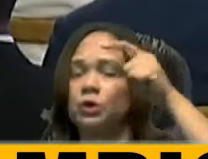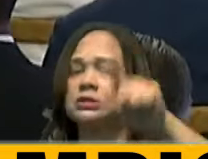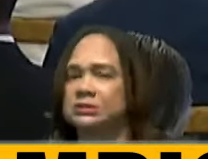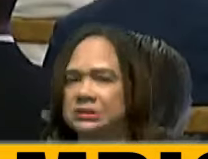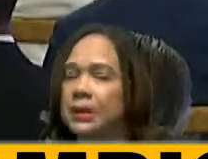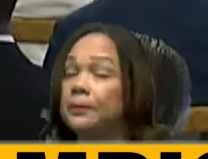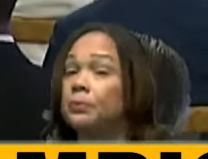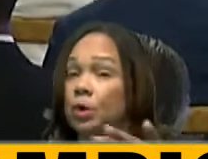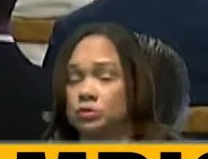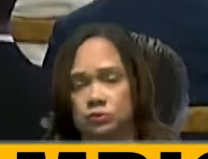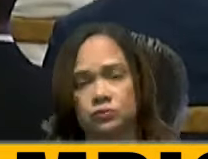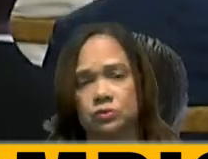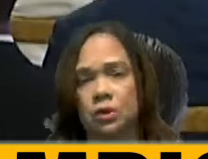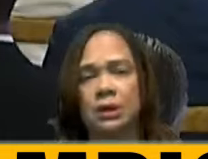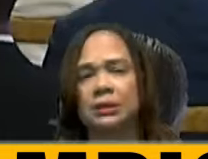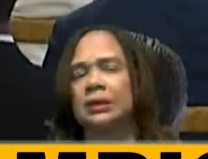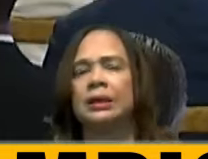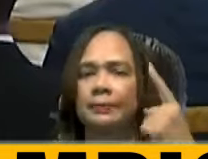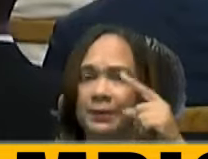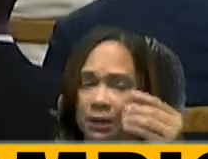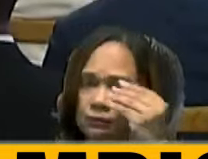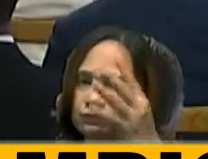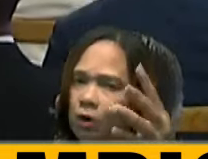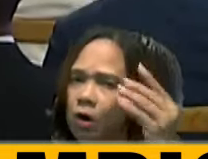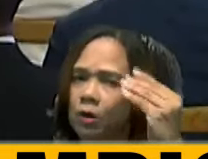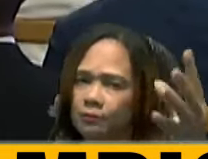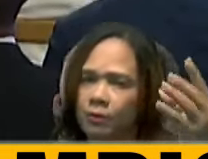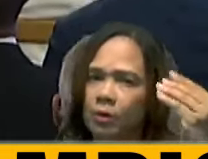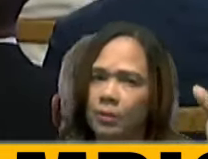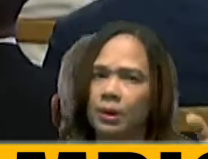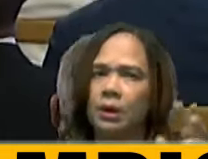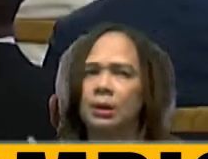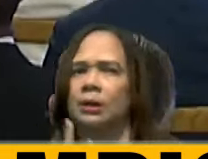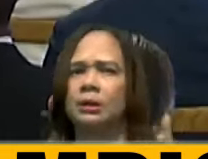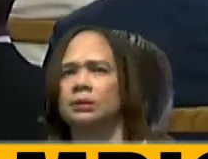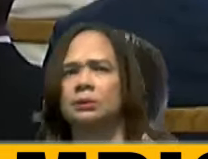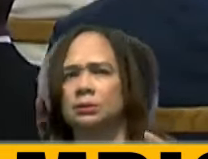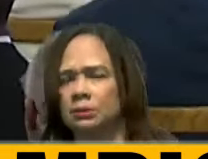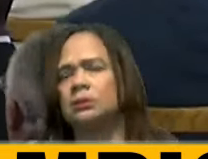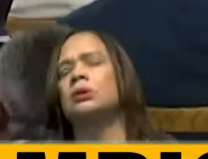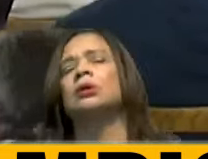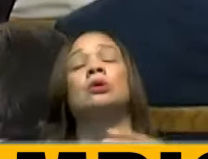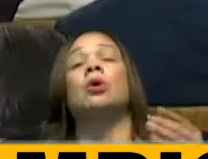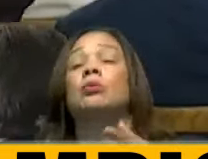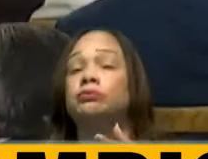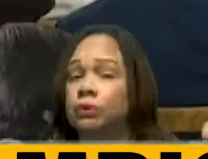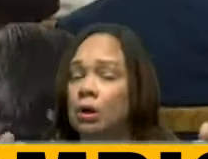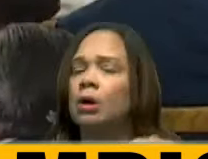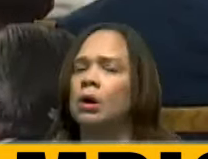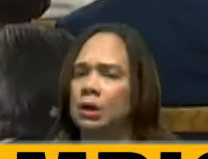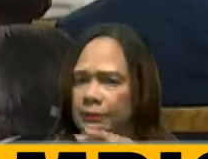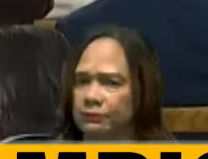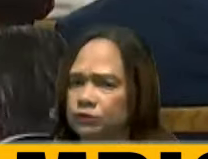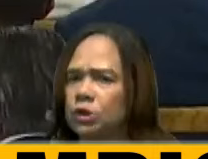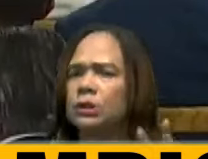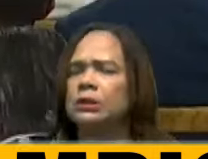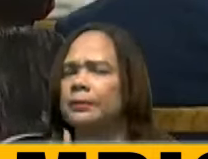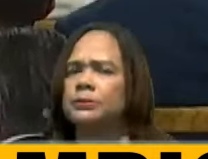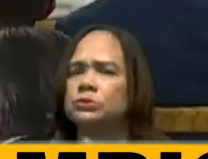acciones y necesita mandar mensajes a la población en determinadas cosas que van En beneficio de la